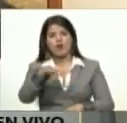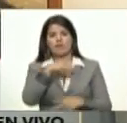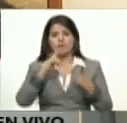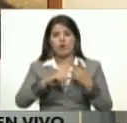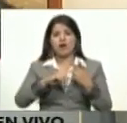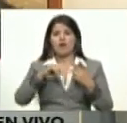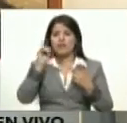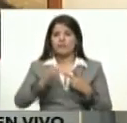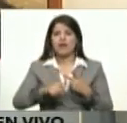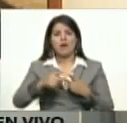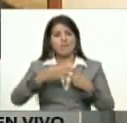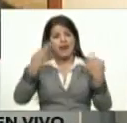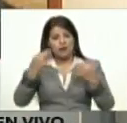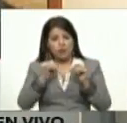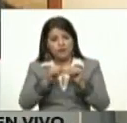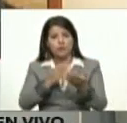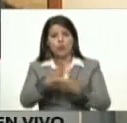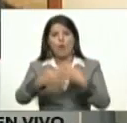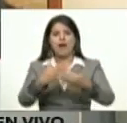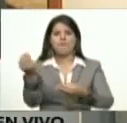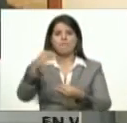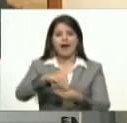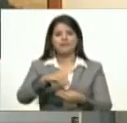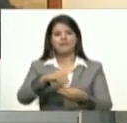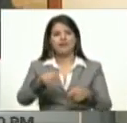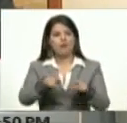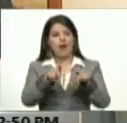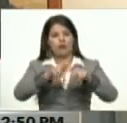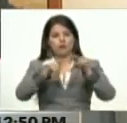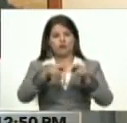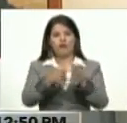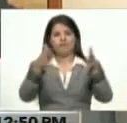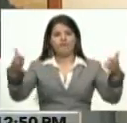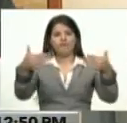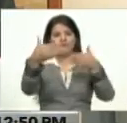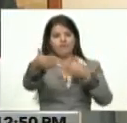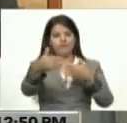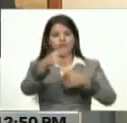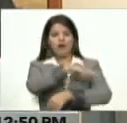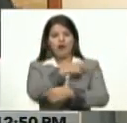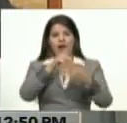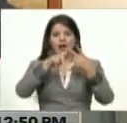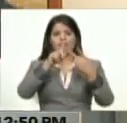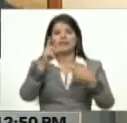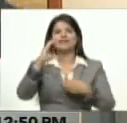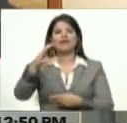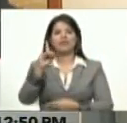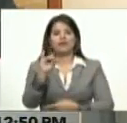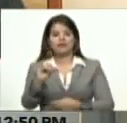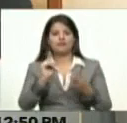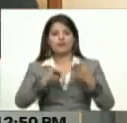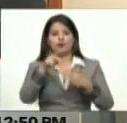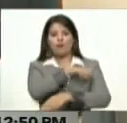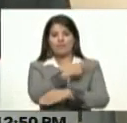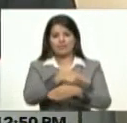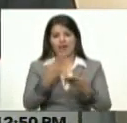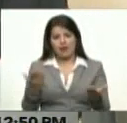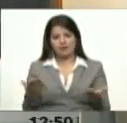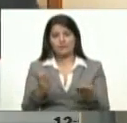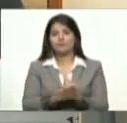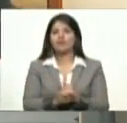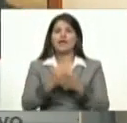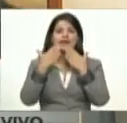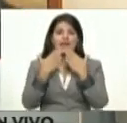podamos seguir ampliando nuestros módulos de salud de barrio adentro, nuestros CDI, nuestros hospitales, gracias en buena